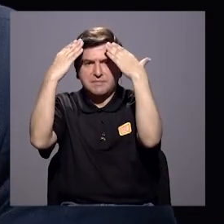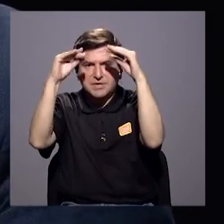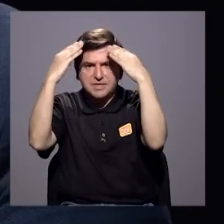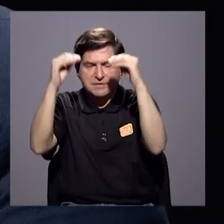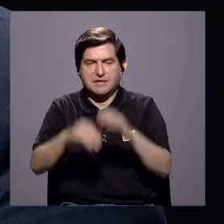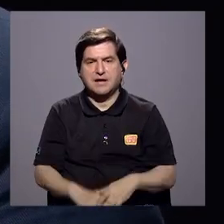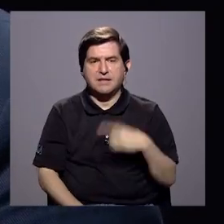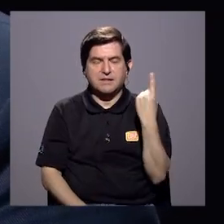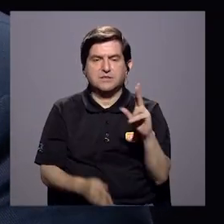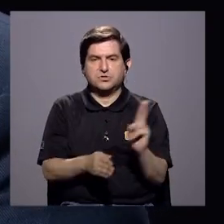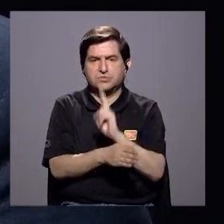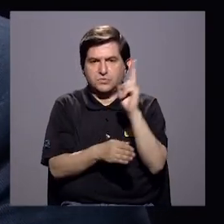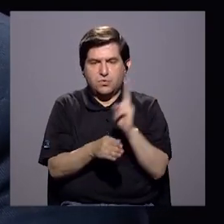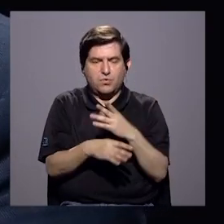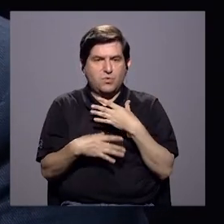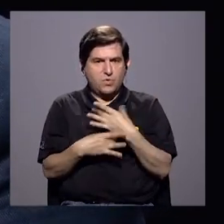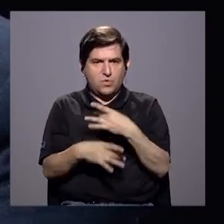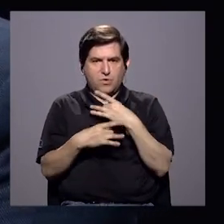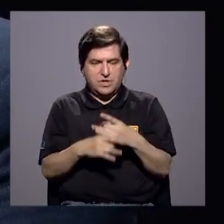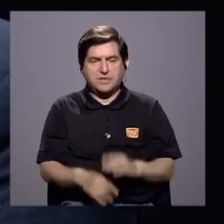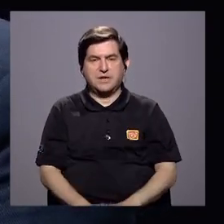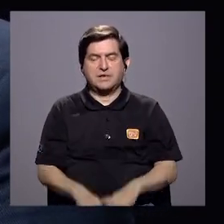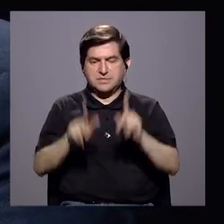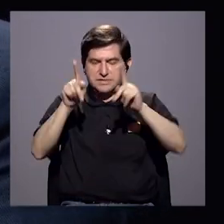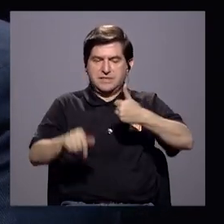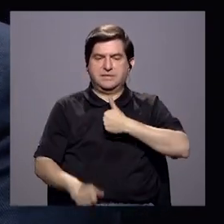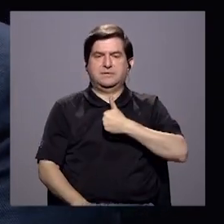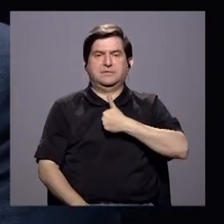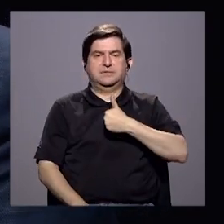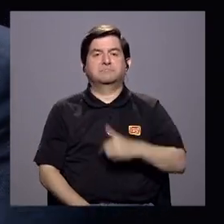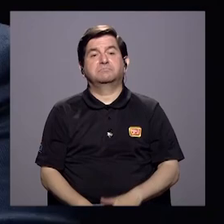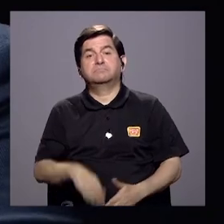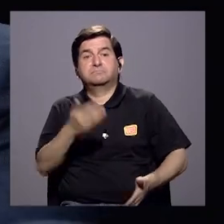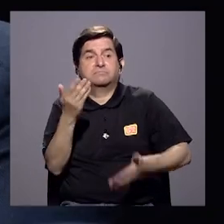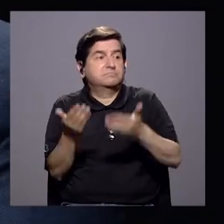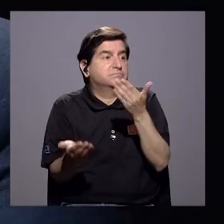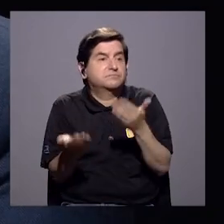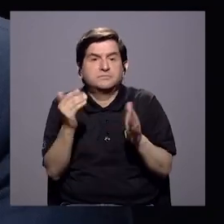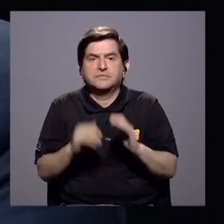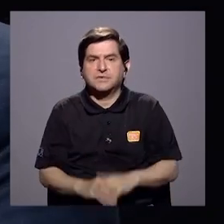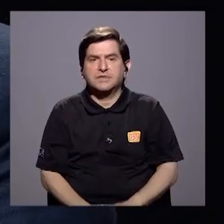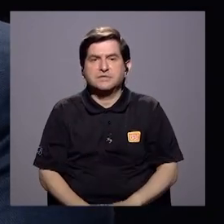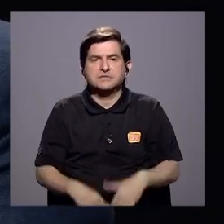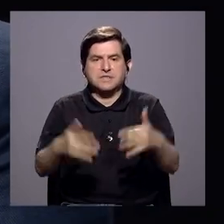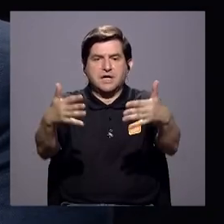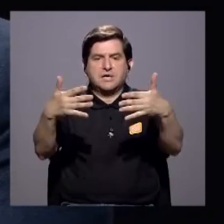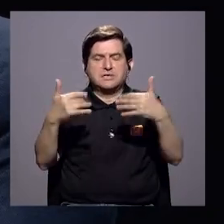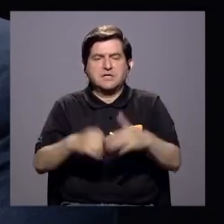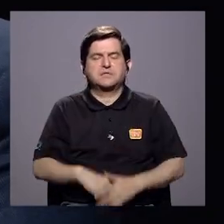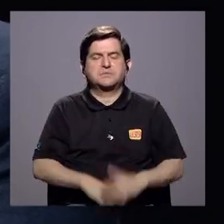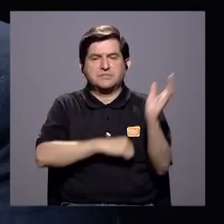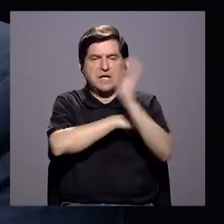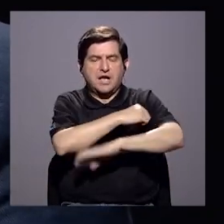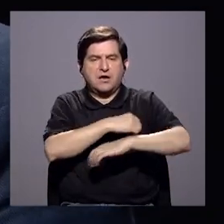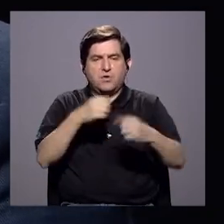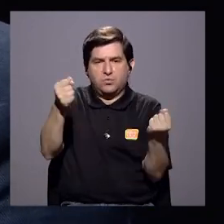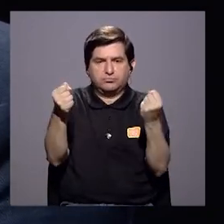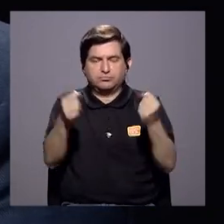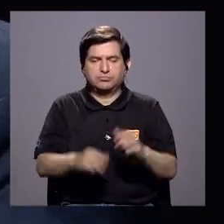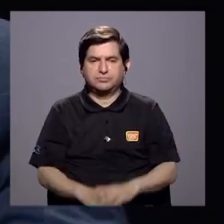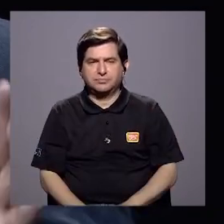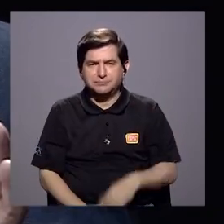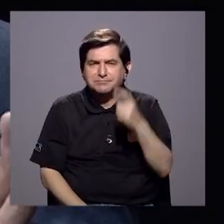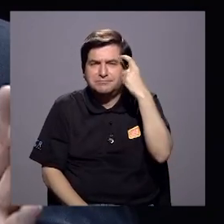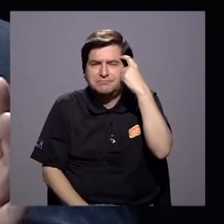de utilidad o de interés para el titular entonces podrá ser expedientes de multas etcétera